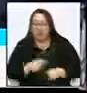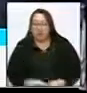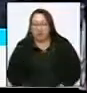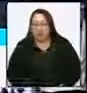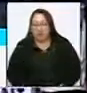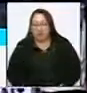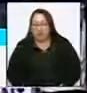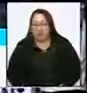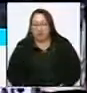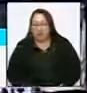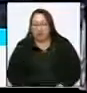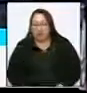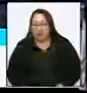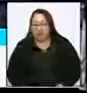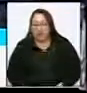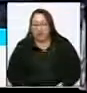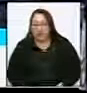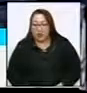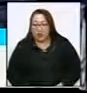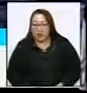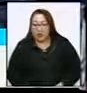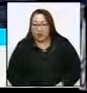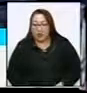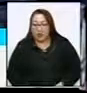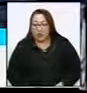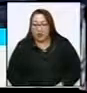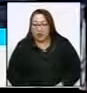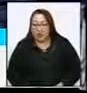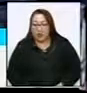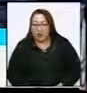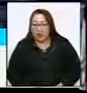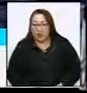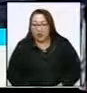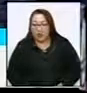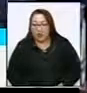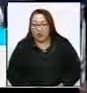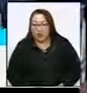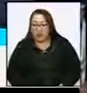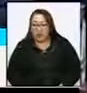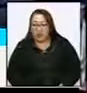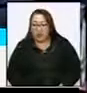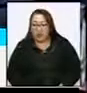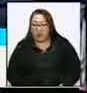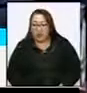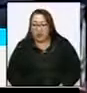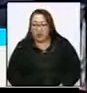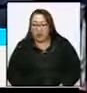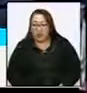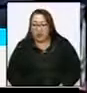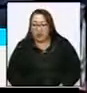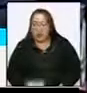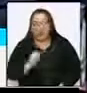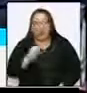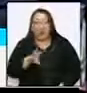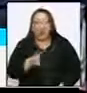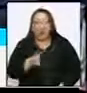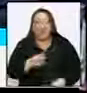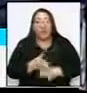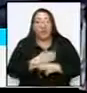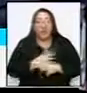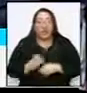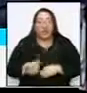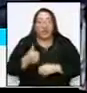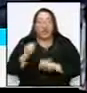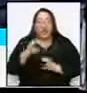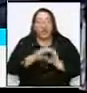Yo señalé que en esa división de poderes el principio de cooperación entre